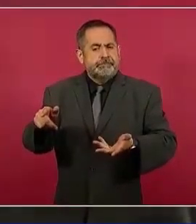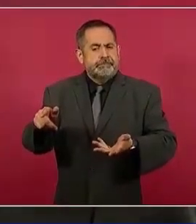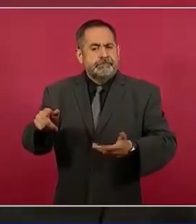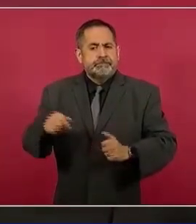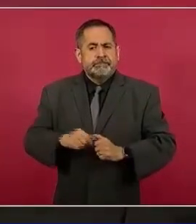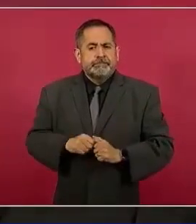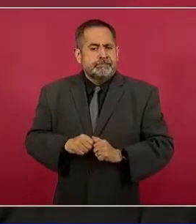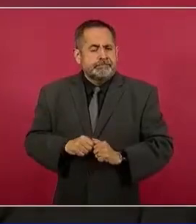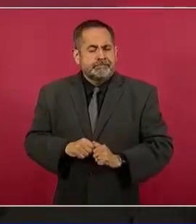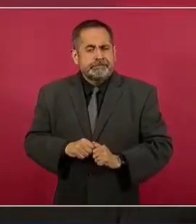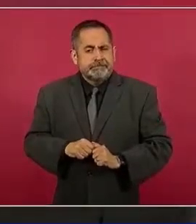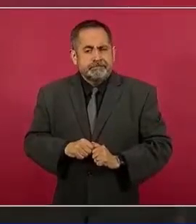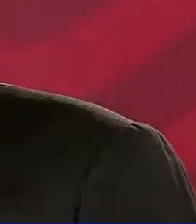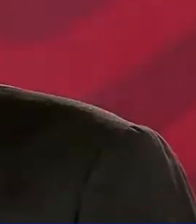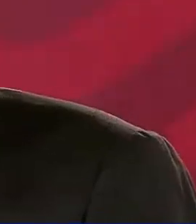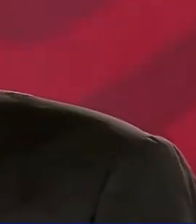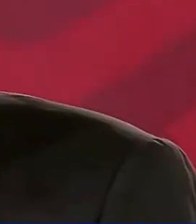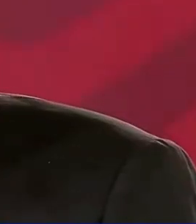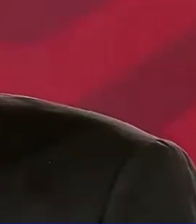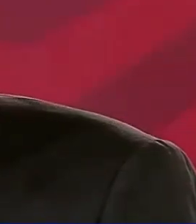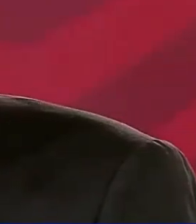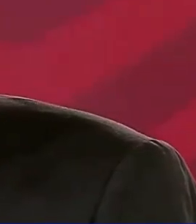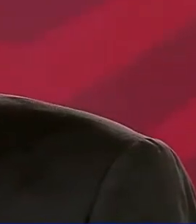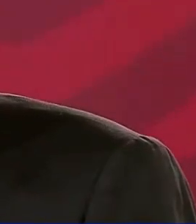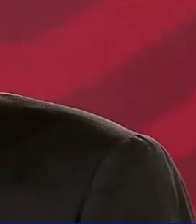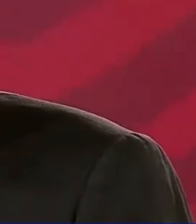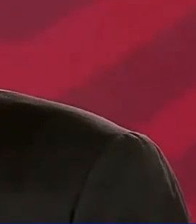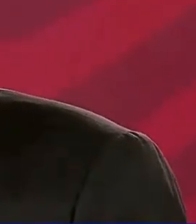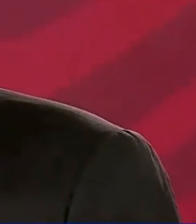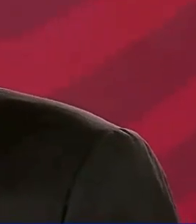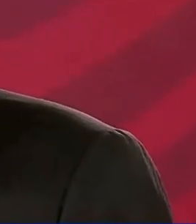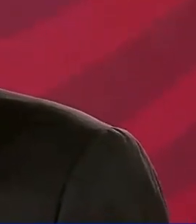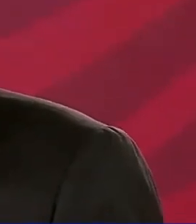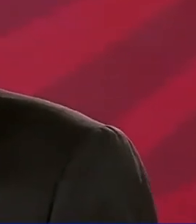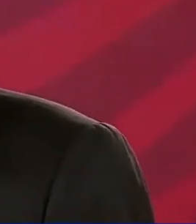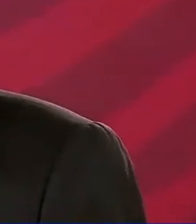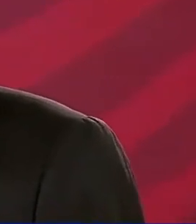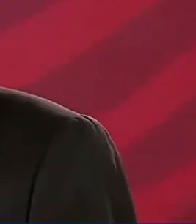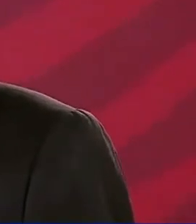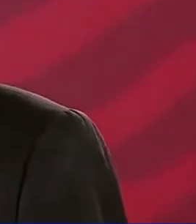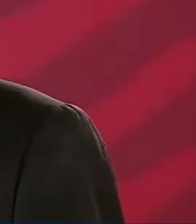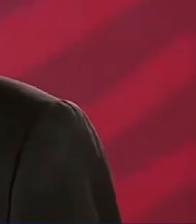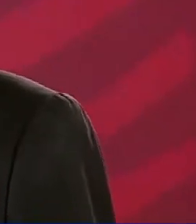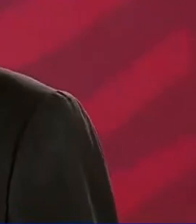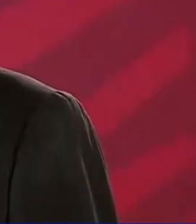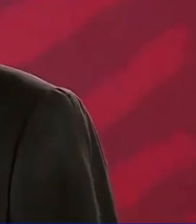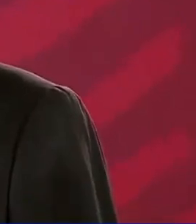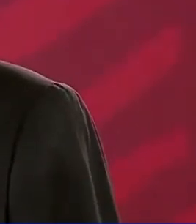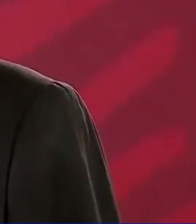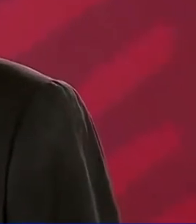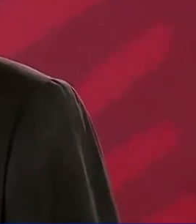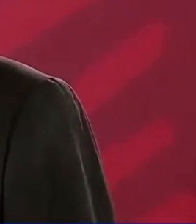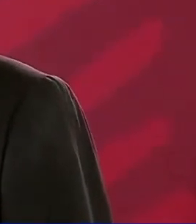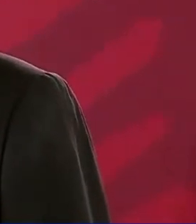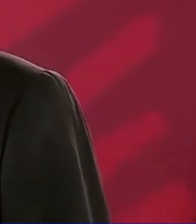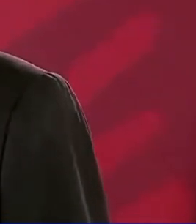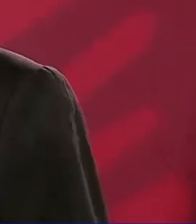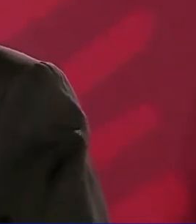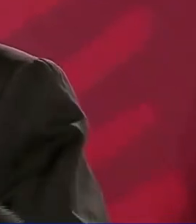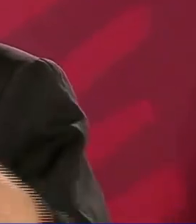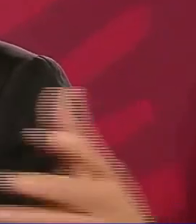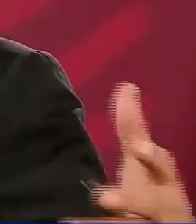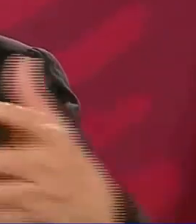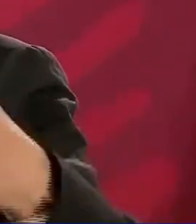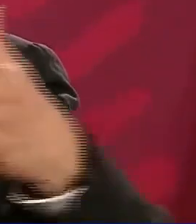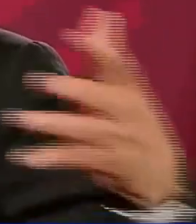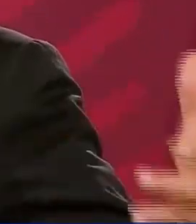a los demás, es servir, y es un imperativo ético. Entonces, a